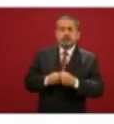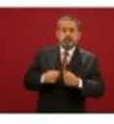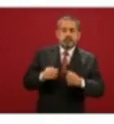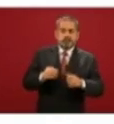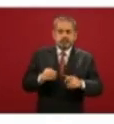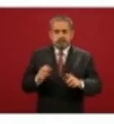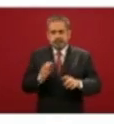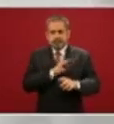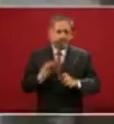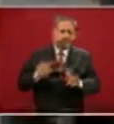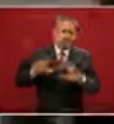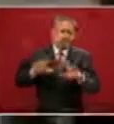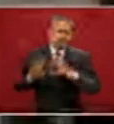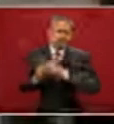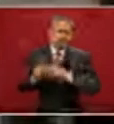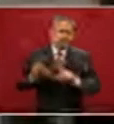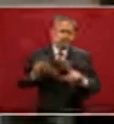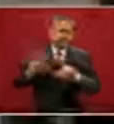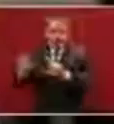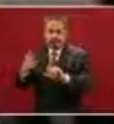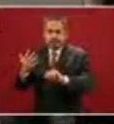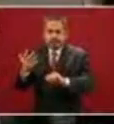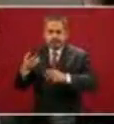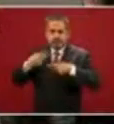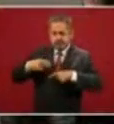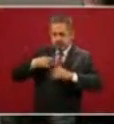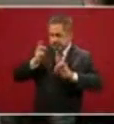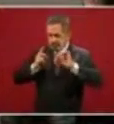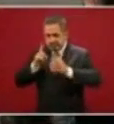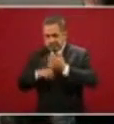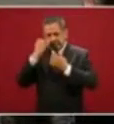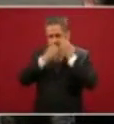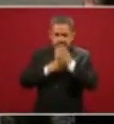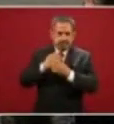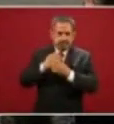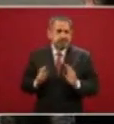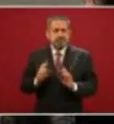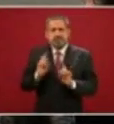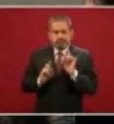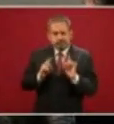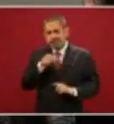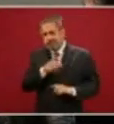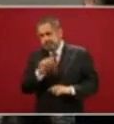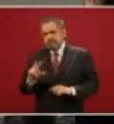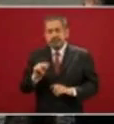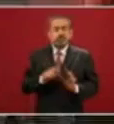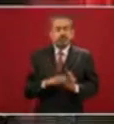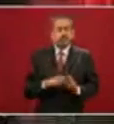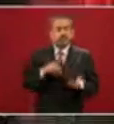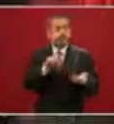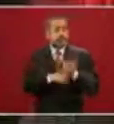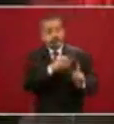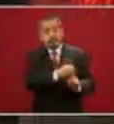700, un poco más de 750 personas que han sido estudiadas como sospechosos. Quien es sospechoso y se